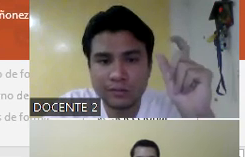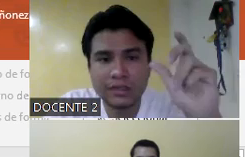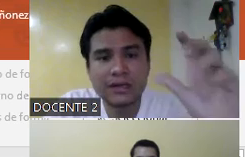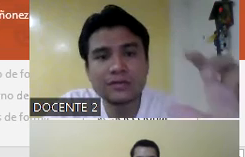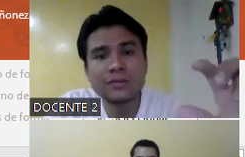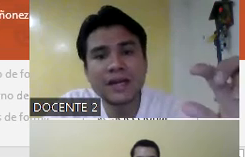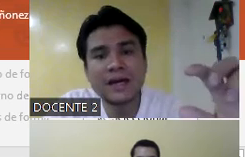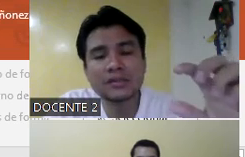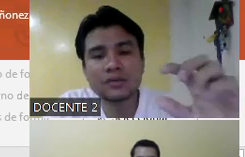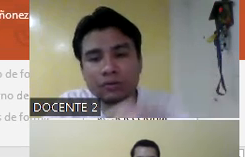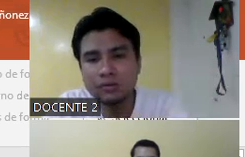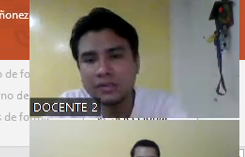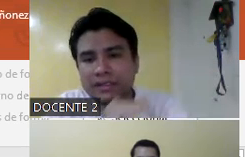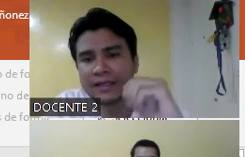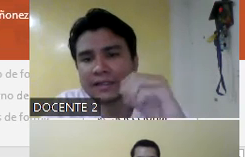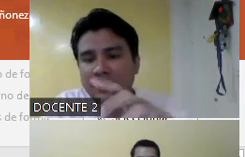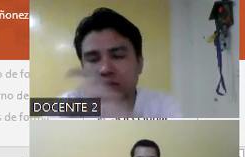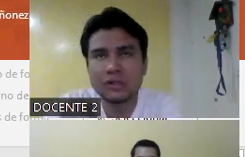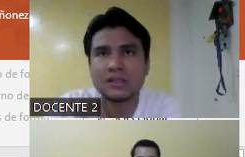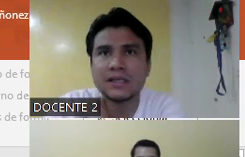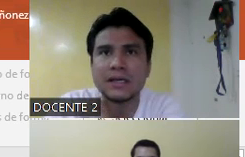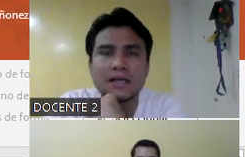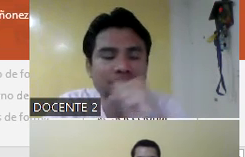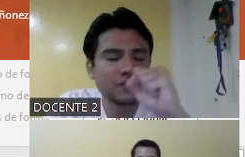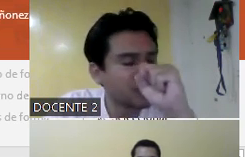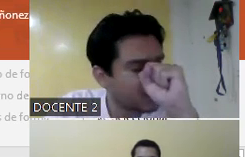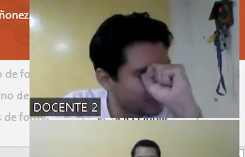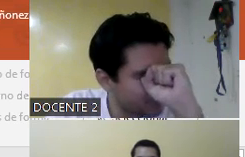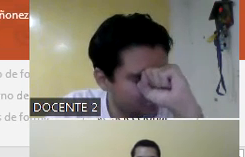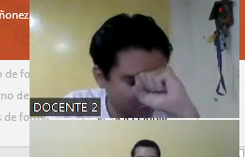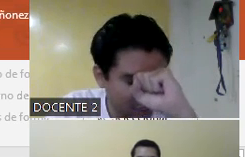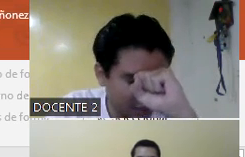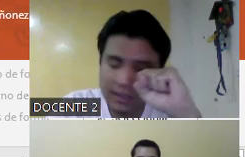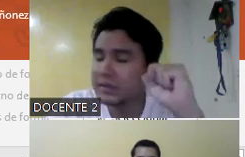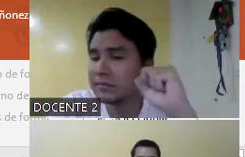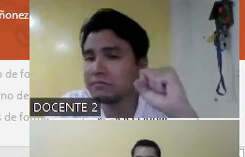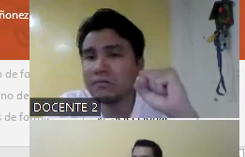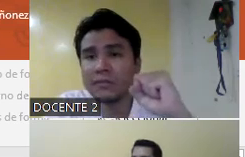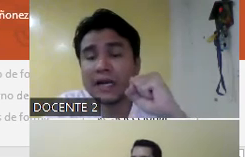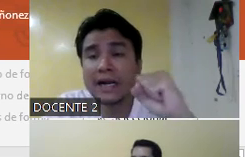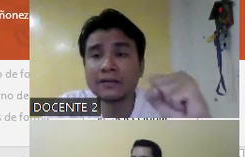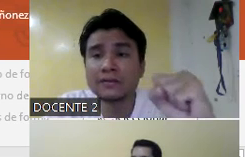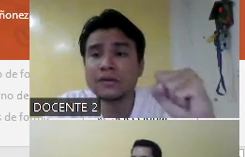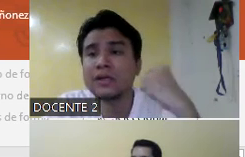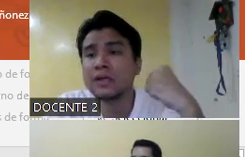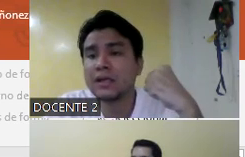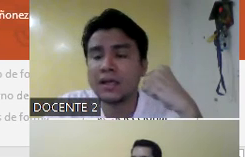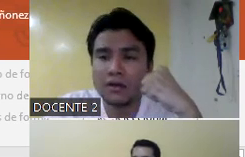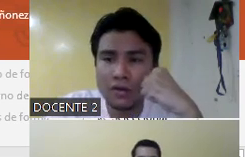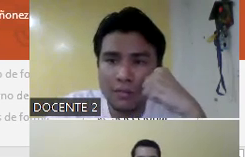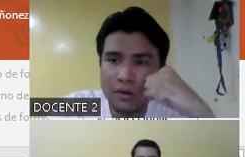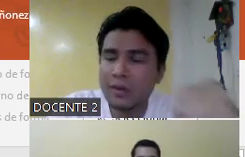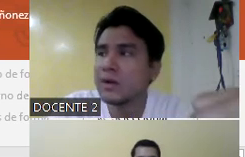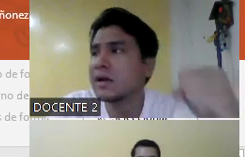nosotros tenemos. Hay un umbral absoluto, que es la cantidad, como yo les decía. Yo tengo un umbral que es tan alto